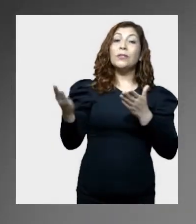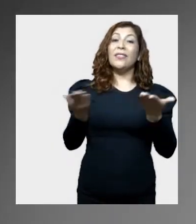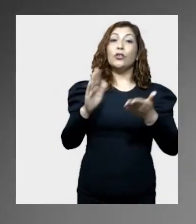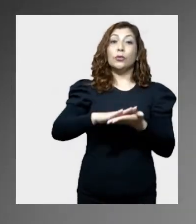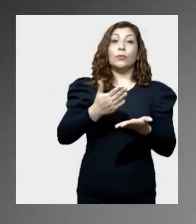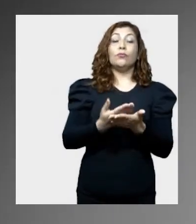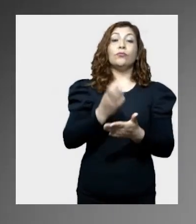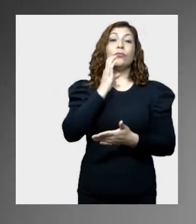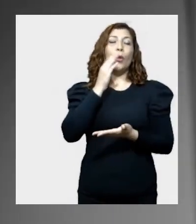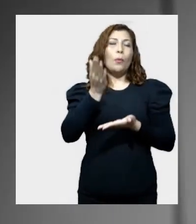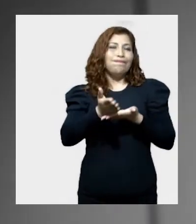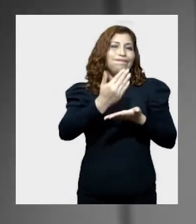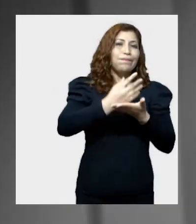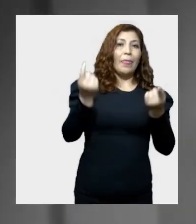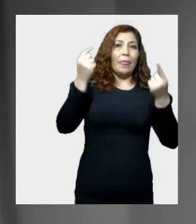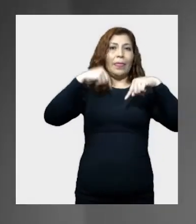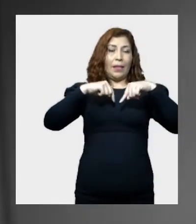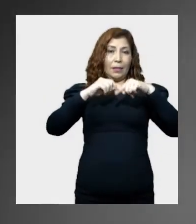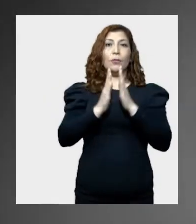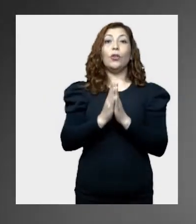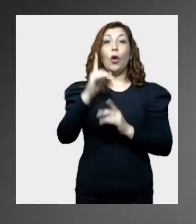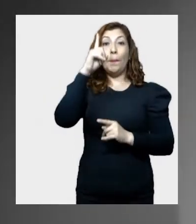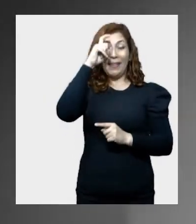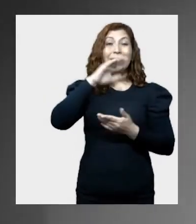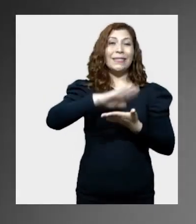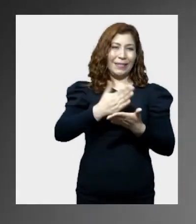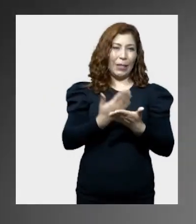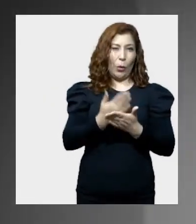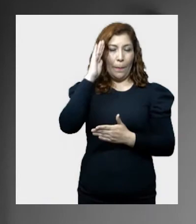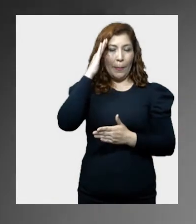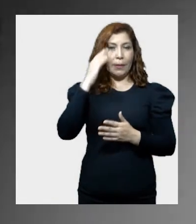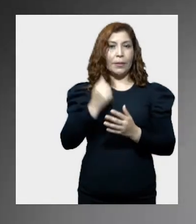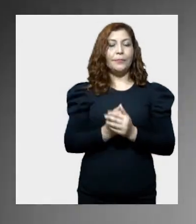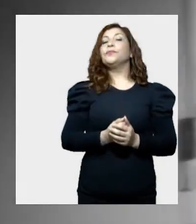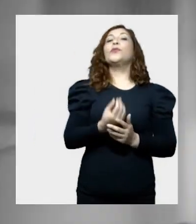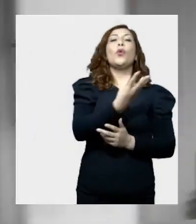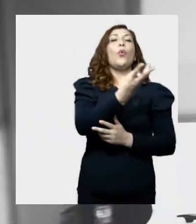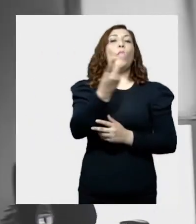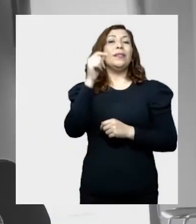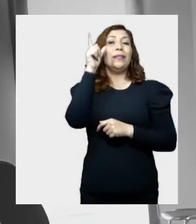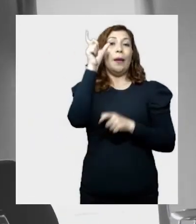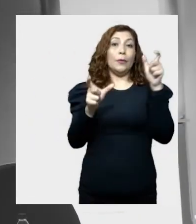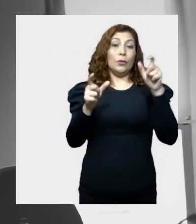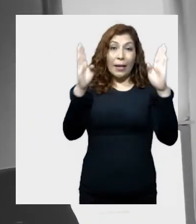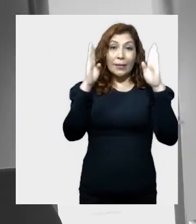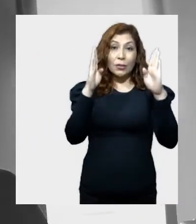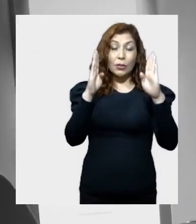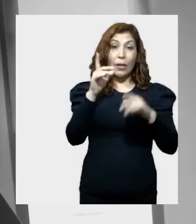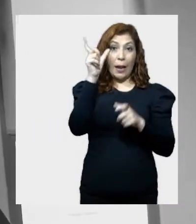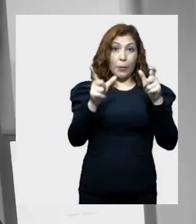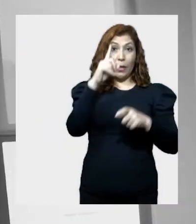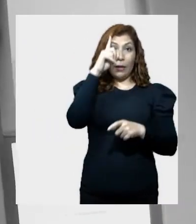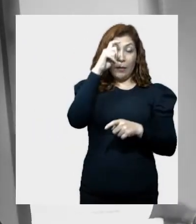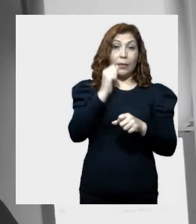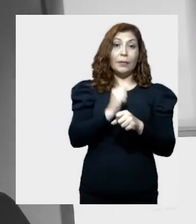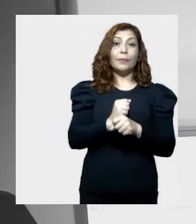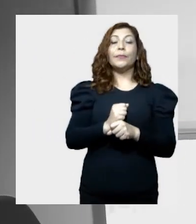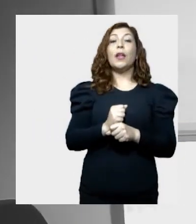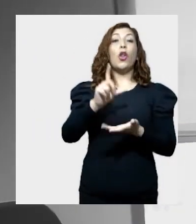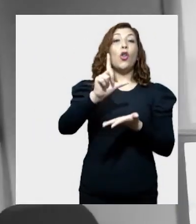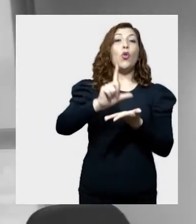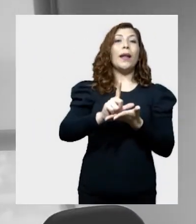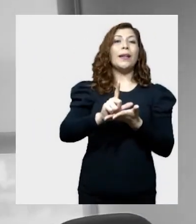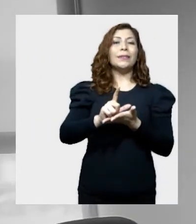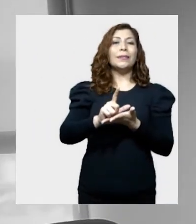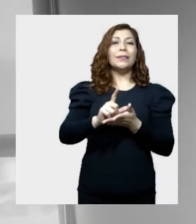aplicó un plan interno de salud mental. El número de atenciones a nuestro personal en los denominados espacios